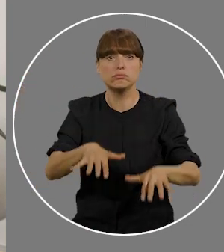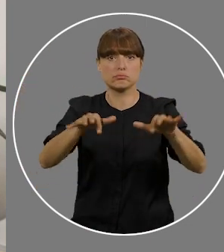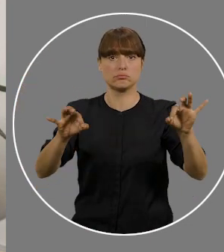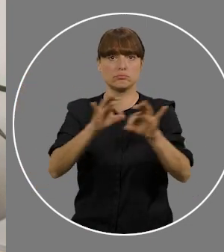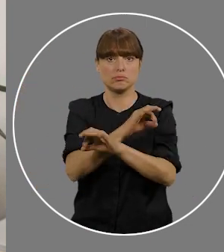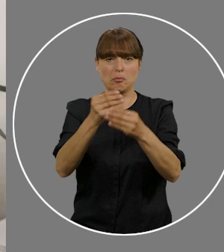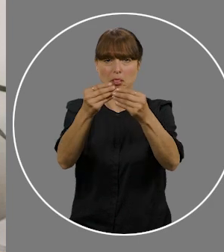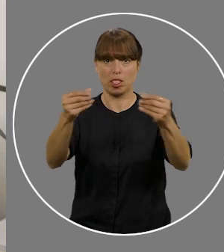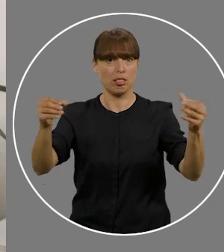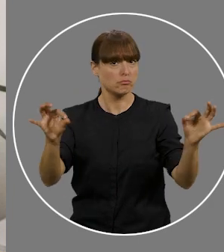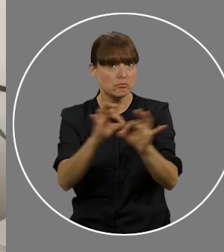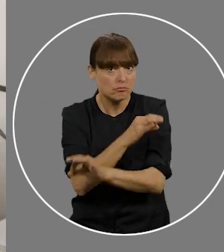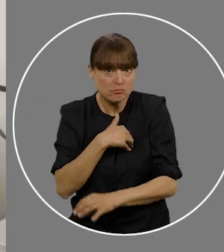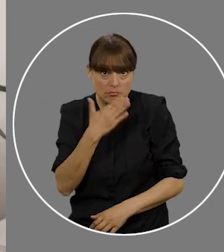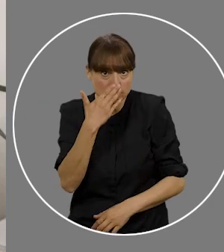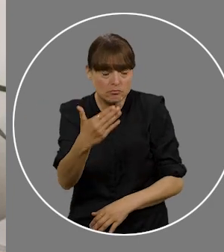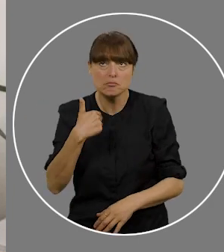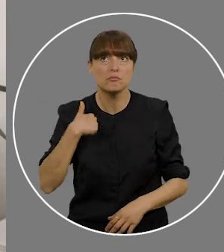sé, pero